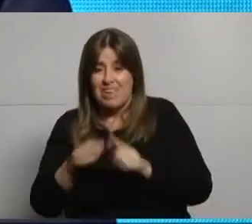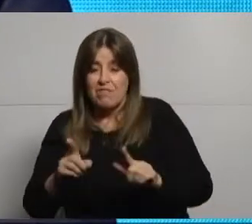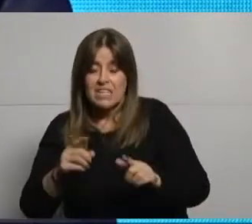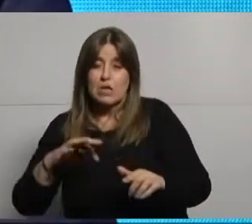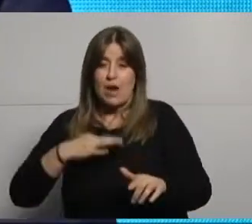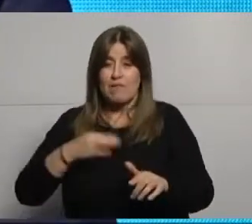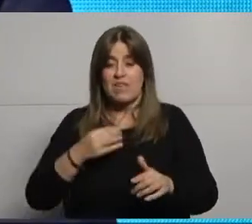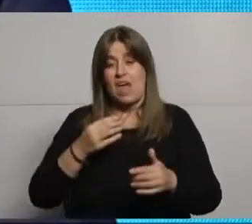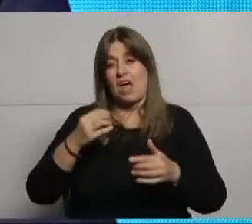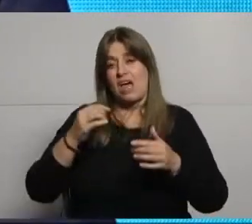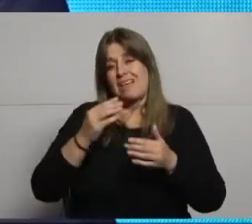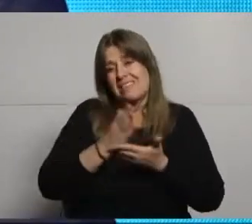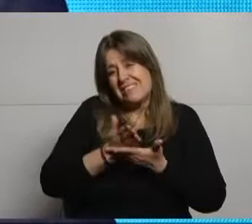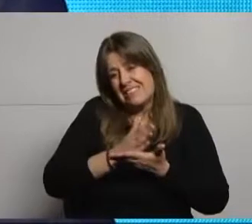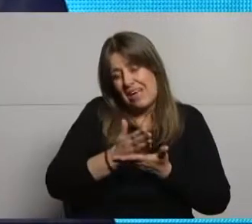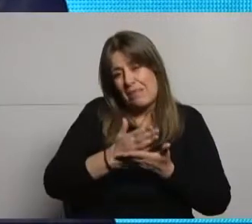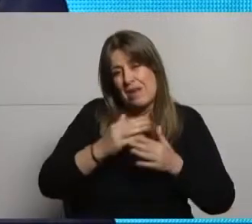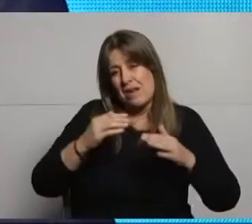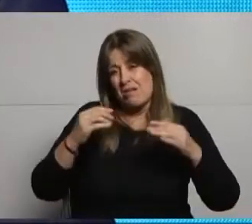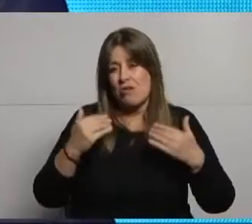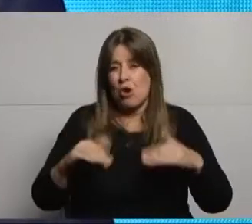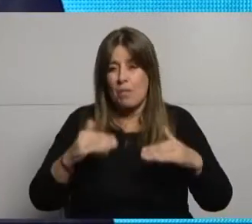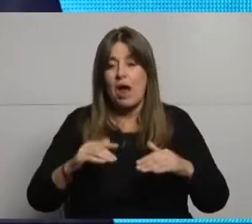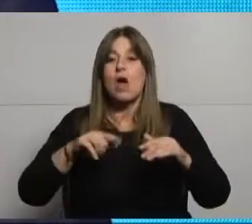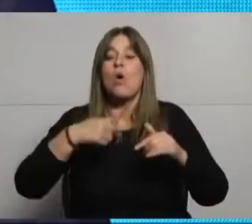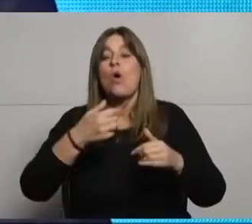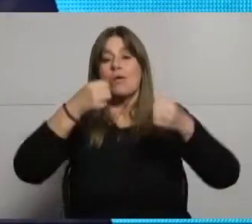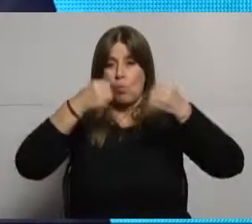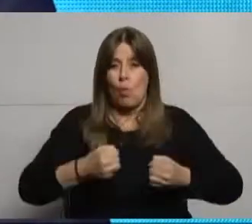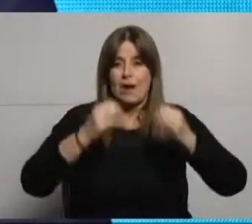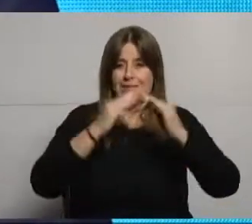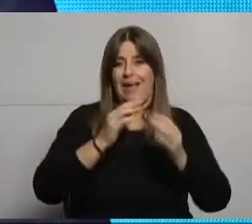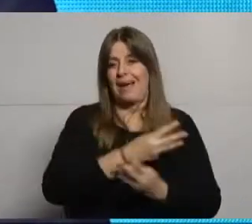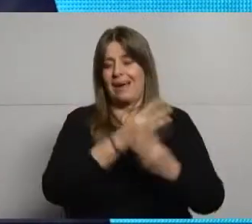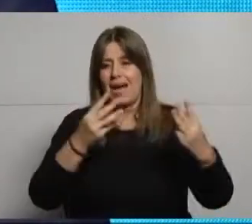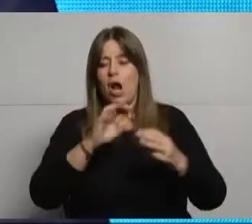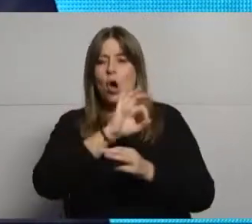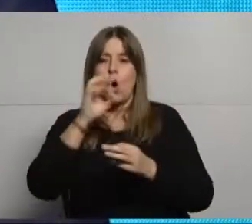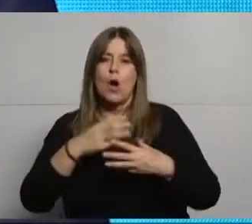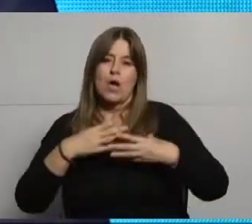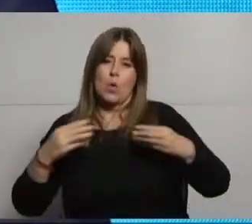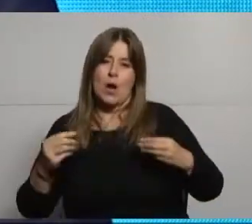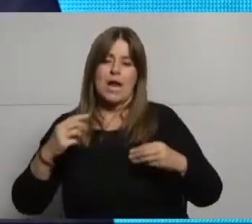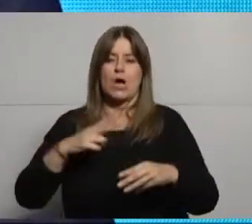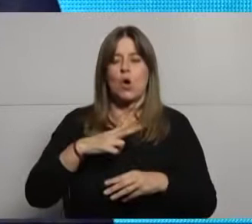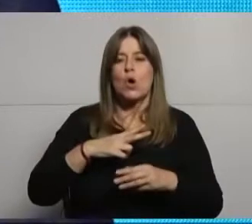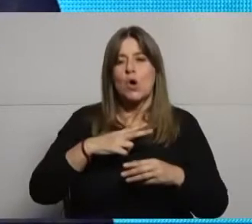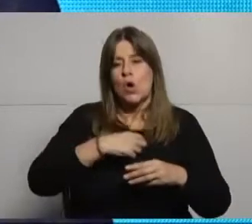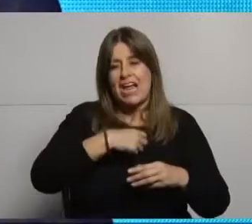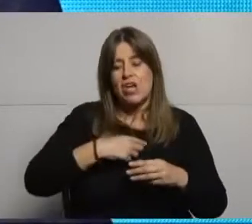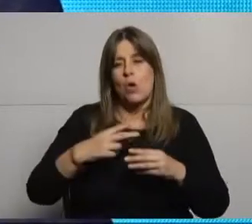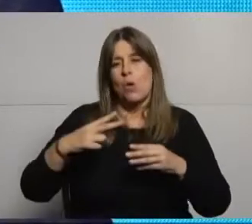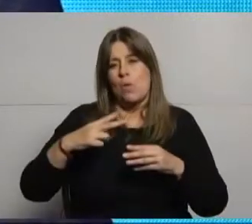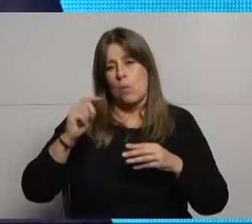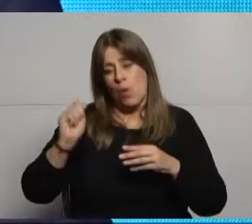semi-normal a estar en un estado de cuarentena, a tener los colegios o las escuelas públicas cerradas, a no tener